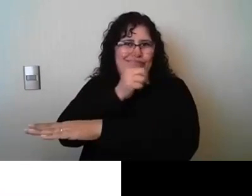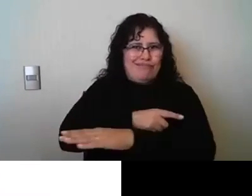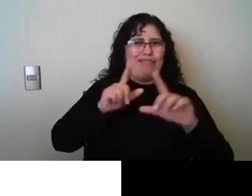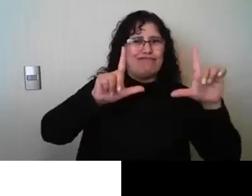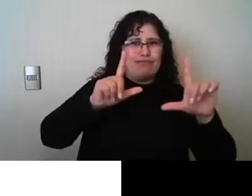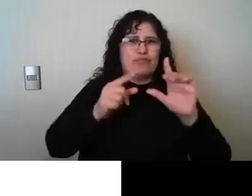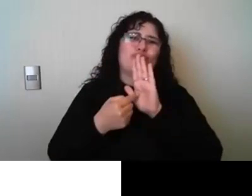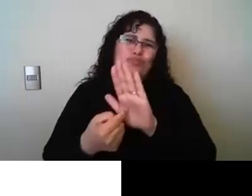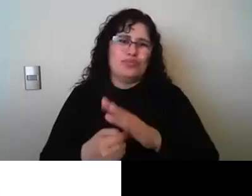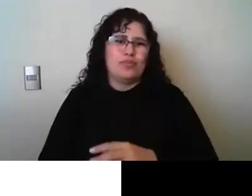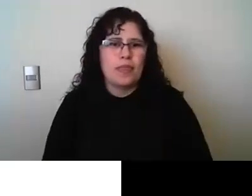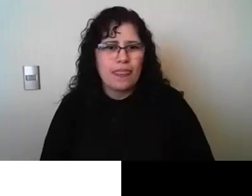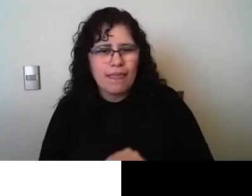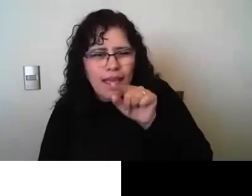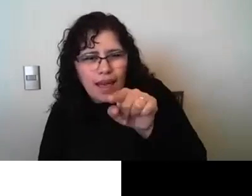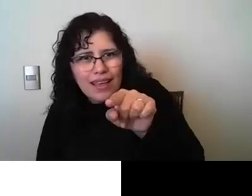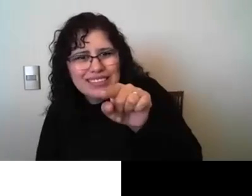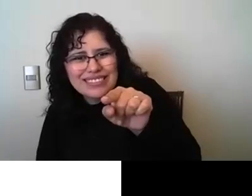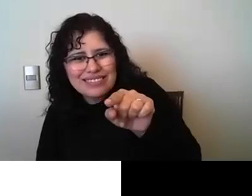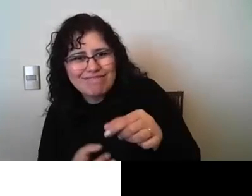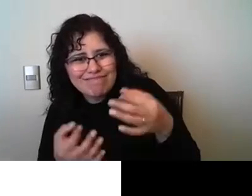nivel y a ese nivel.